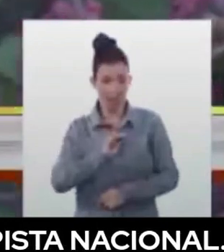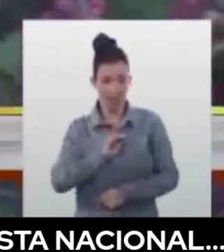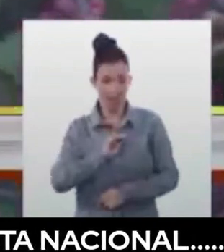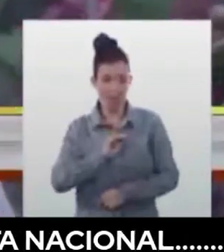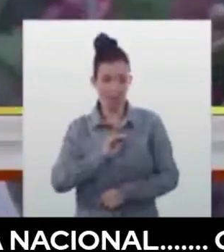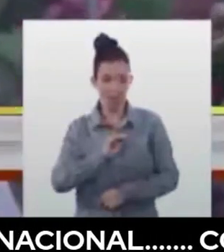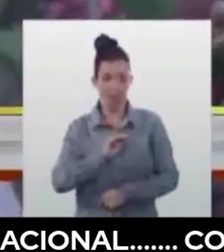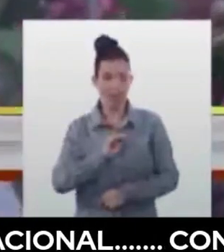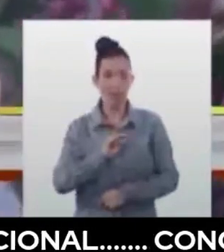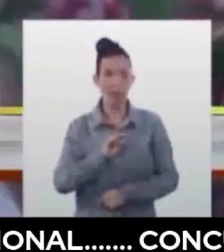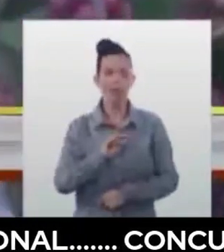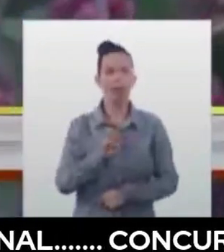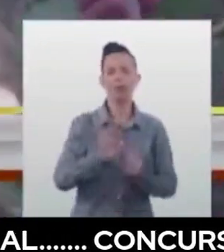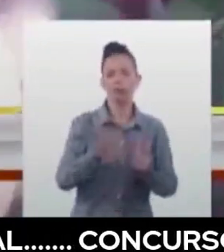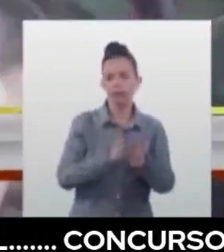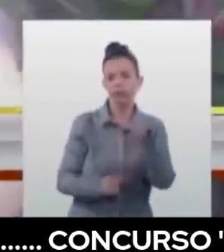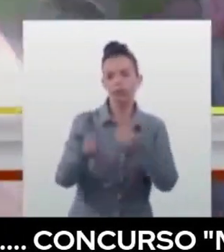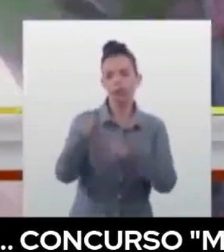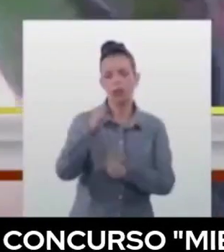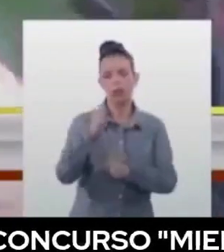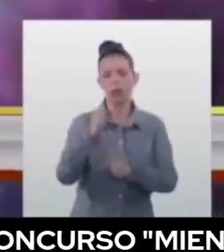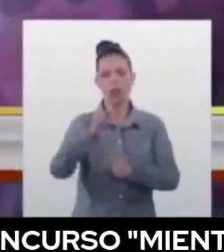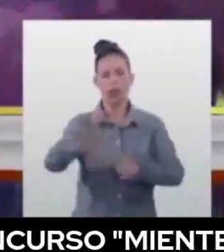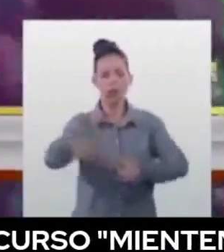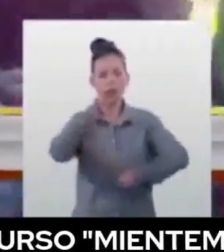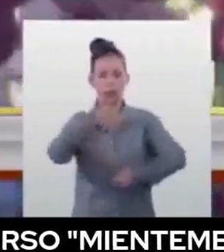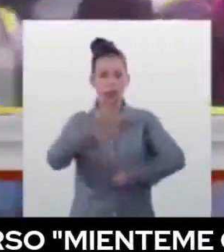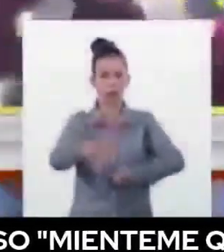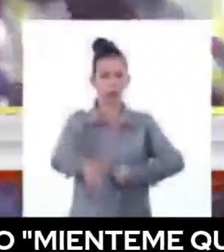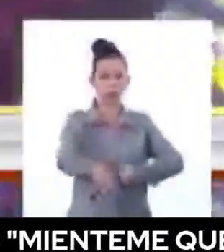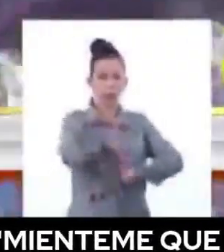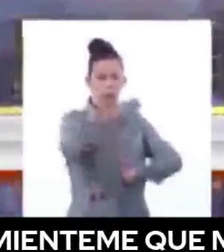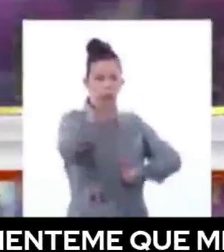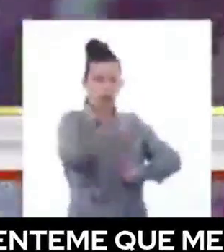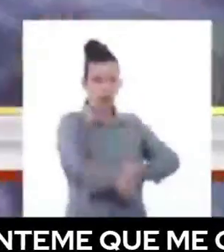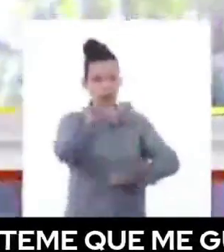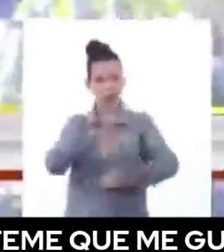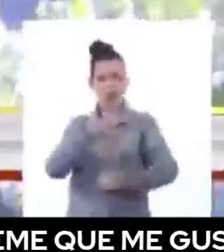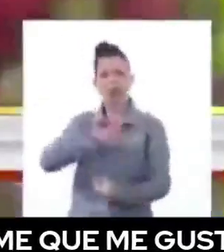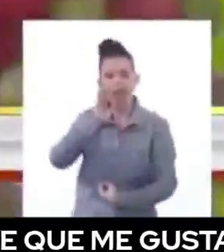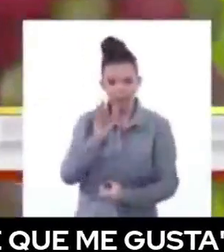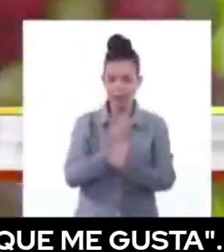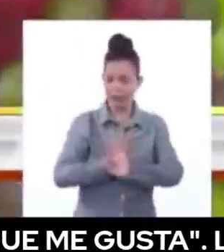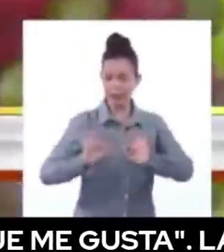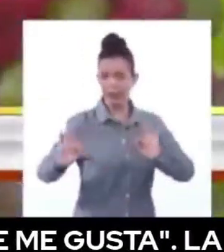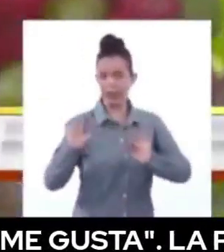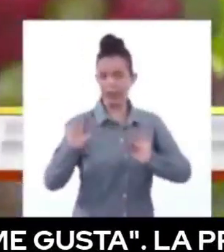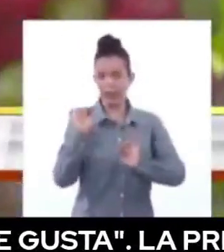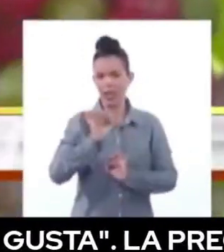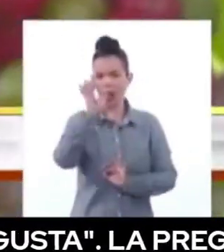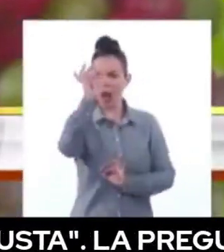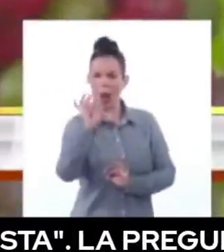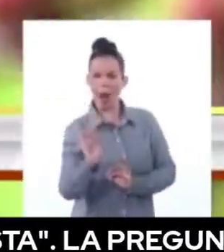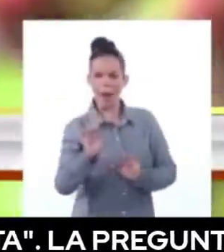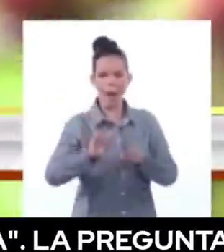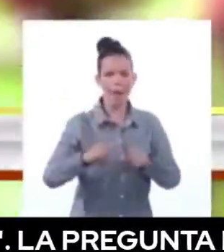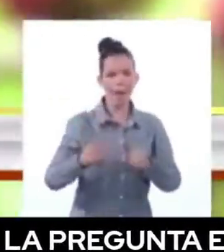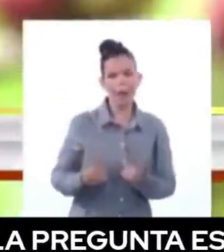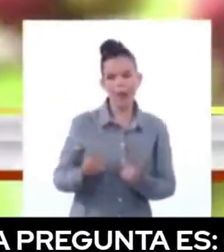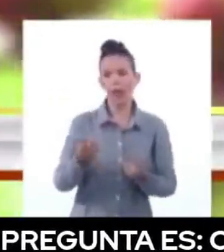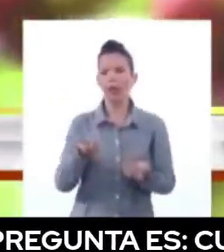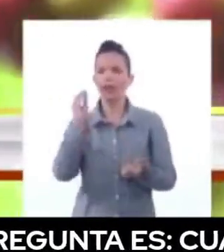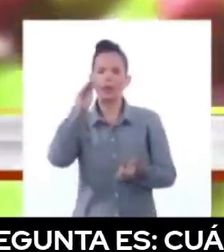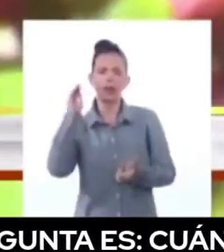La comunidad amazónica de Cuba, una isla abandonada en el tiempo.